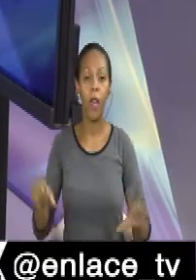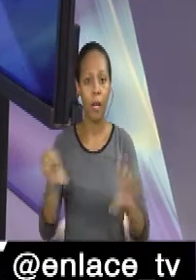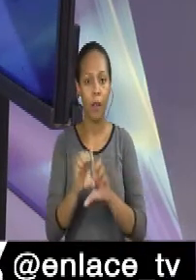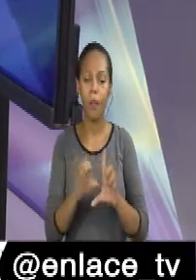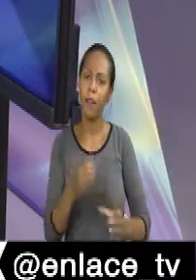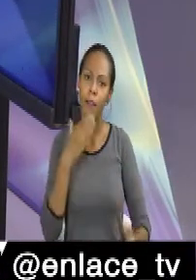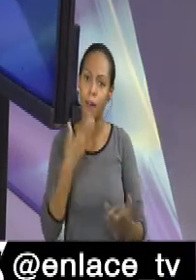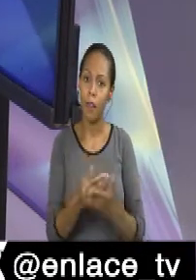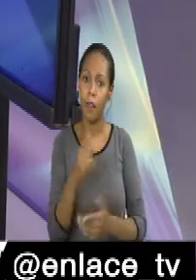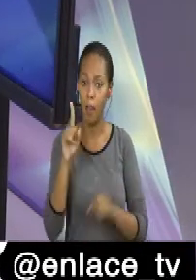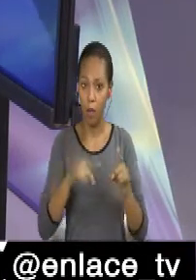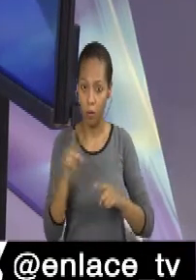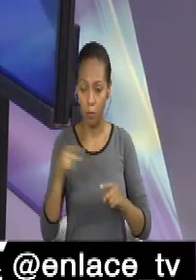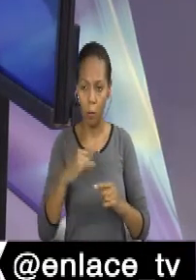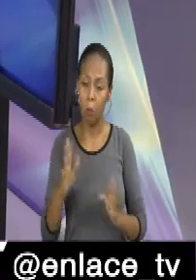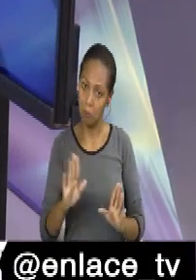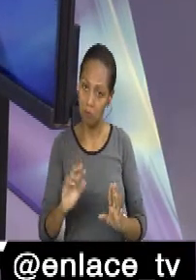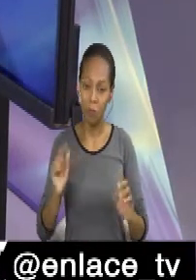quienes nos siguen a través de la página